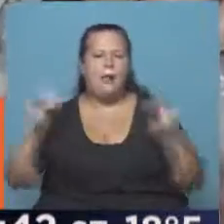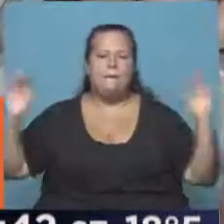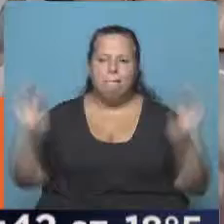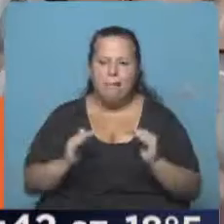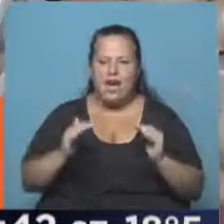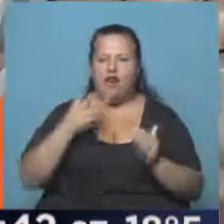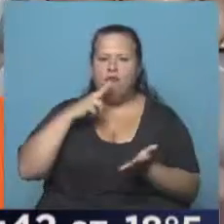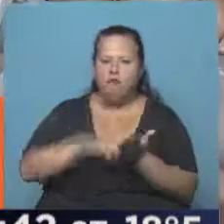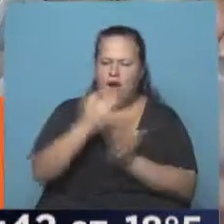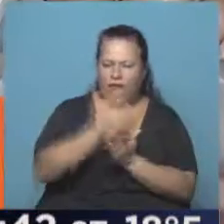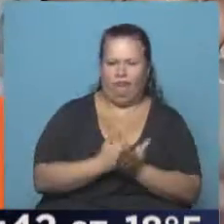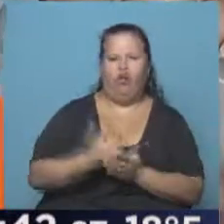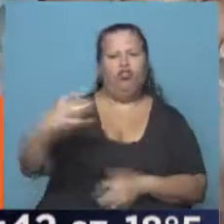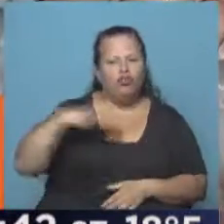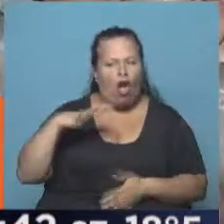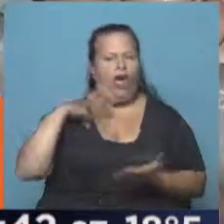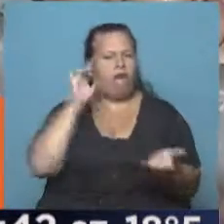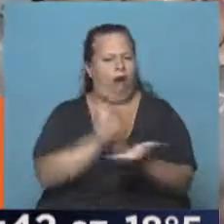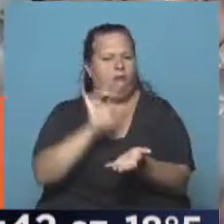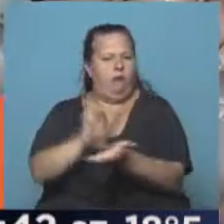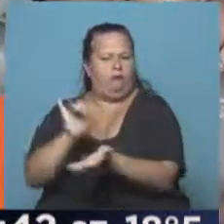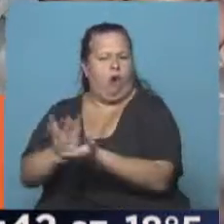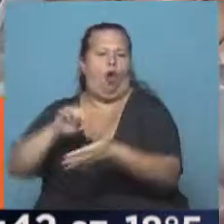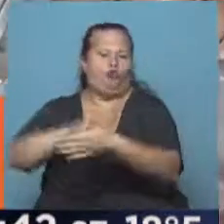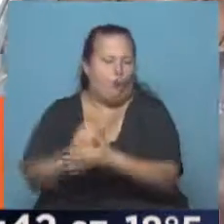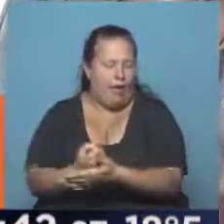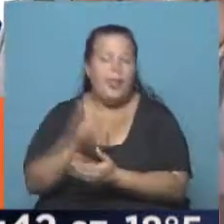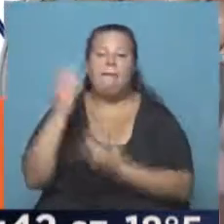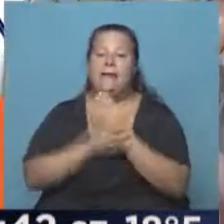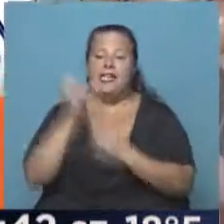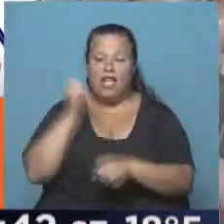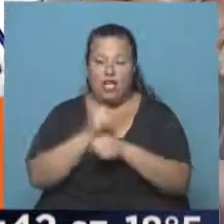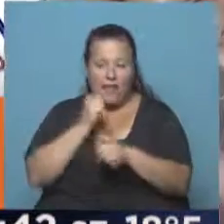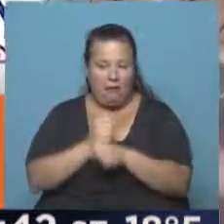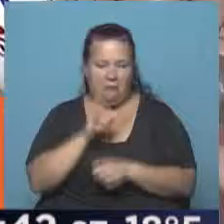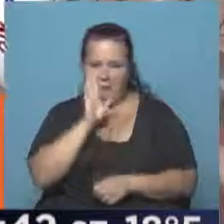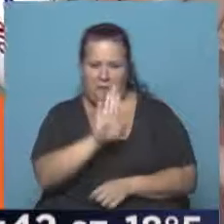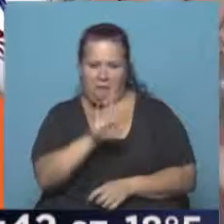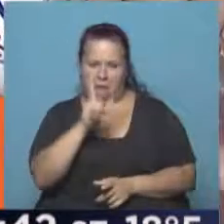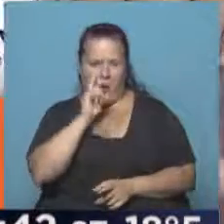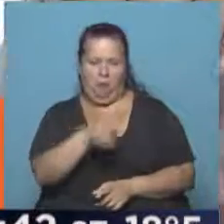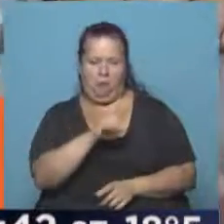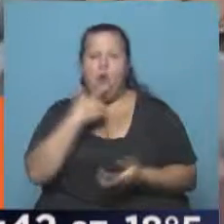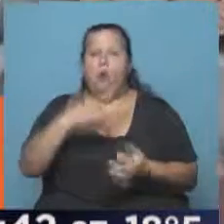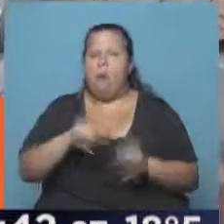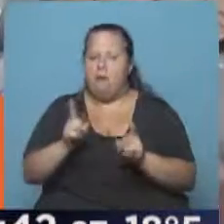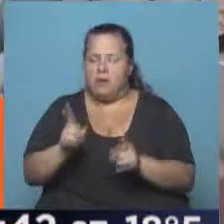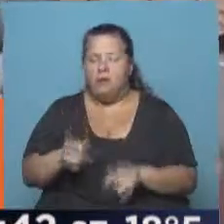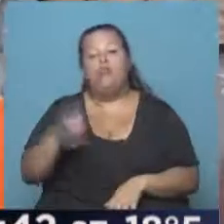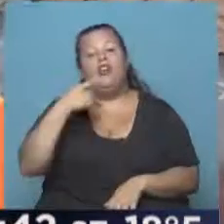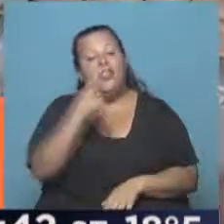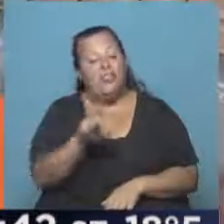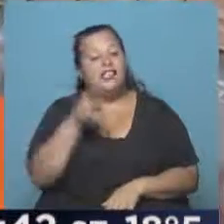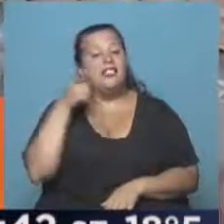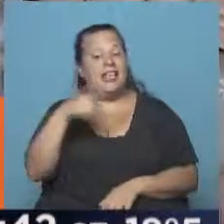reducción de los tributos, se sigan produciendo cesantías. Desde el Ministerio de Trabajo negaron el incumplimiento de dicho acuerdo y exigieron